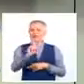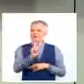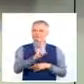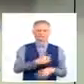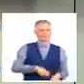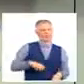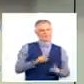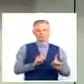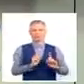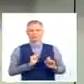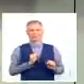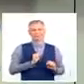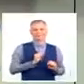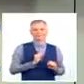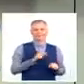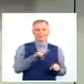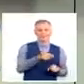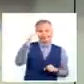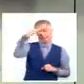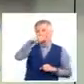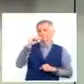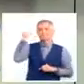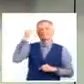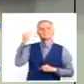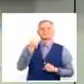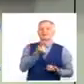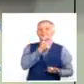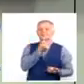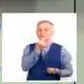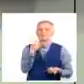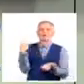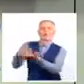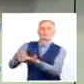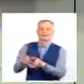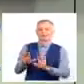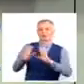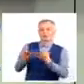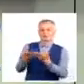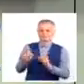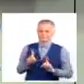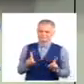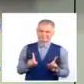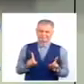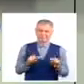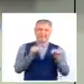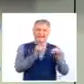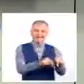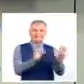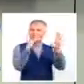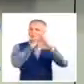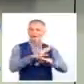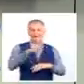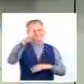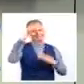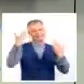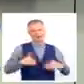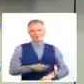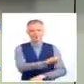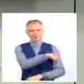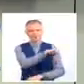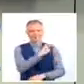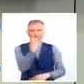mundo tiene precio. Allí, en ese país donde 30 millones de personas no tienen seguro médico y no existe la salud pública ni la atención primaria.